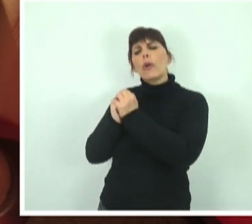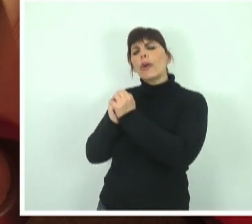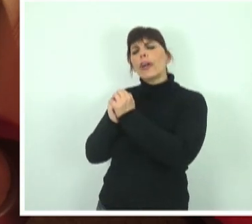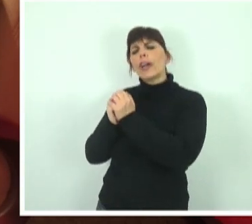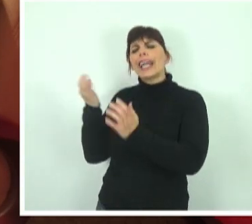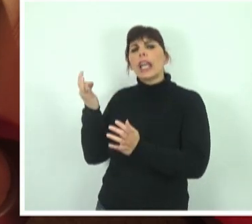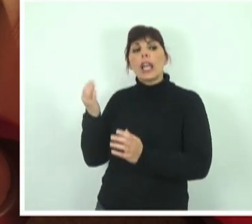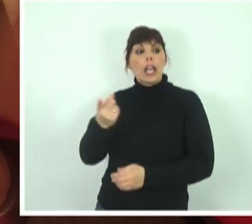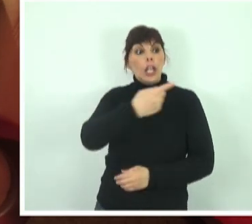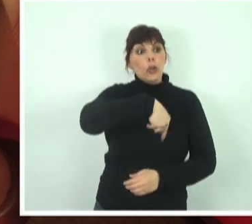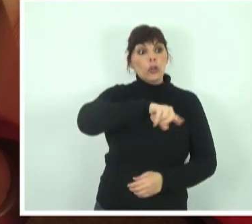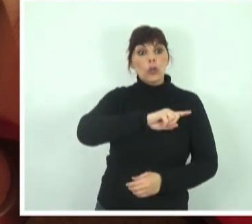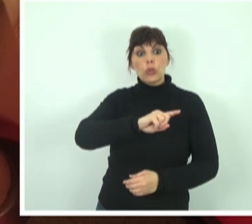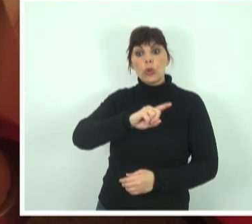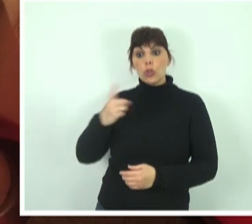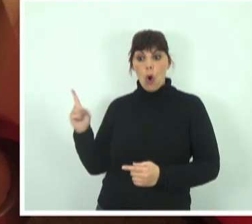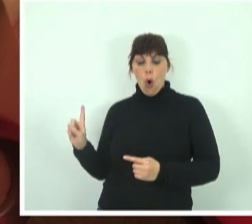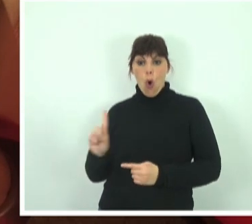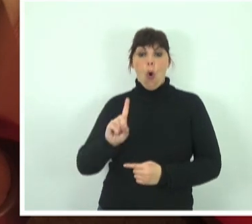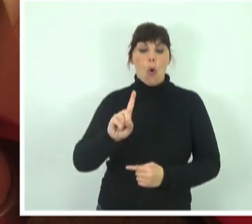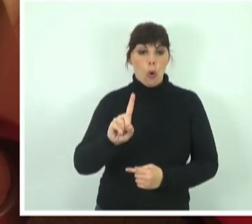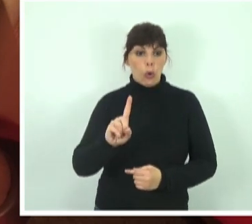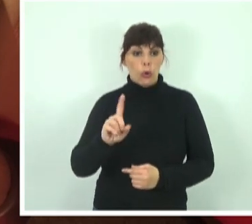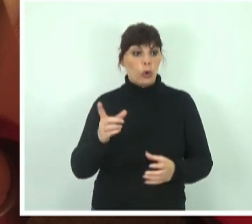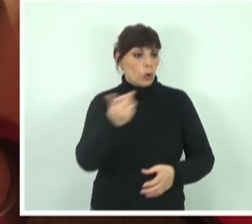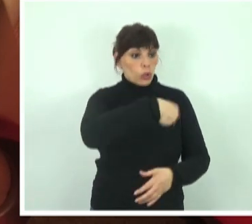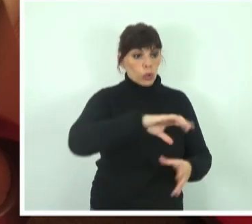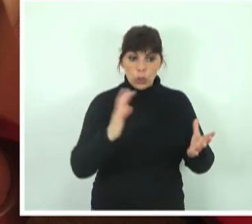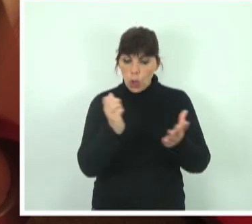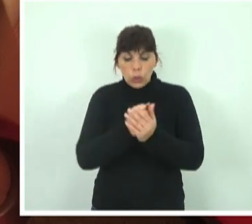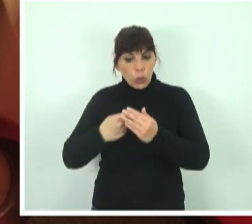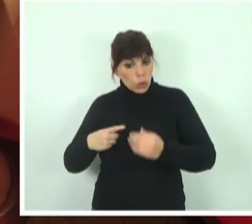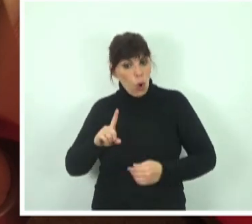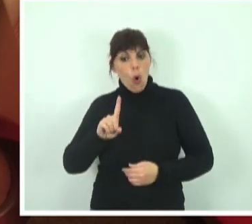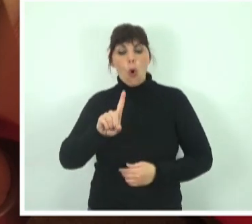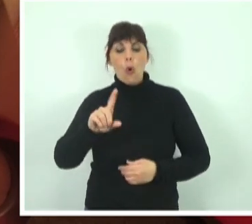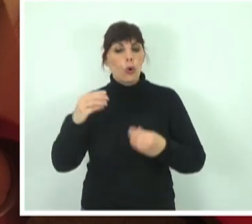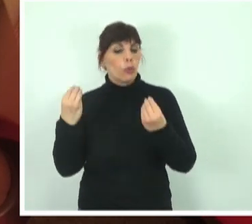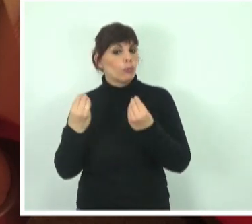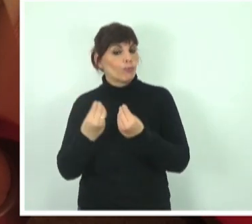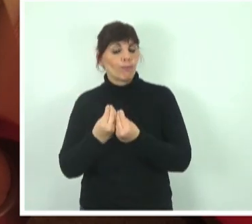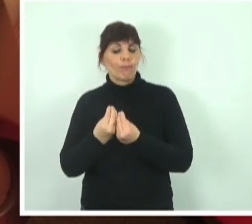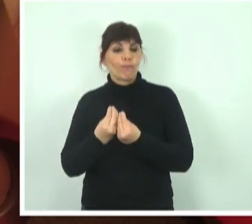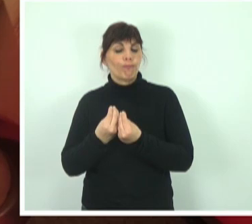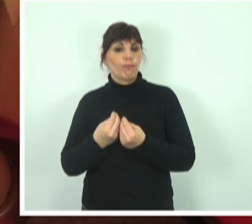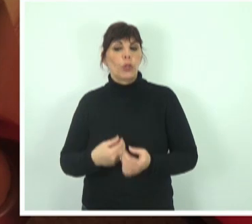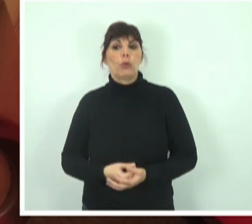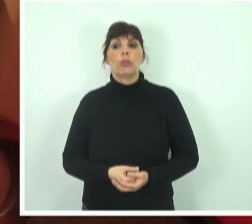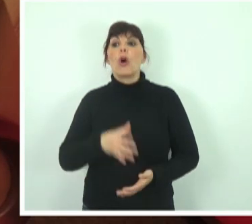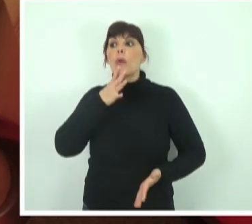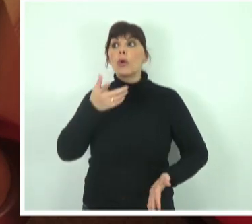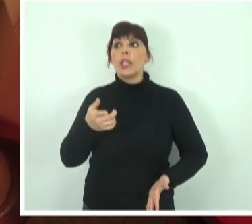¿No te acuerdas cuántas veces Jesucristo oró, Padre, que sean unos como nosotros somos